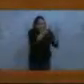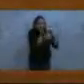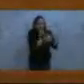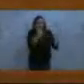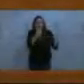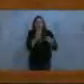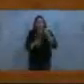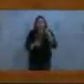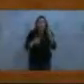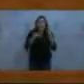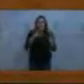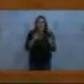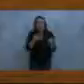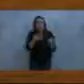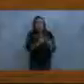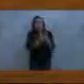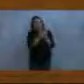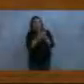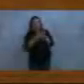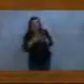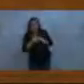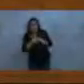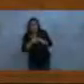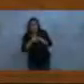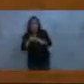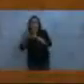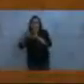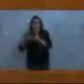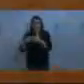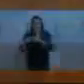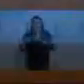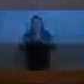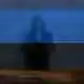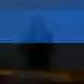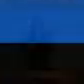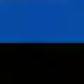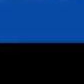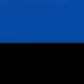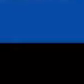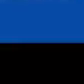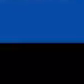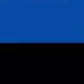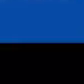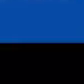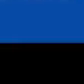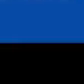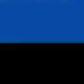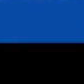política y la gestión. Gracias, señor.